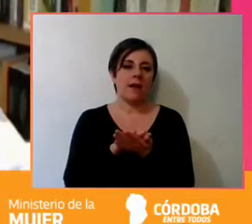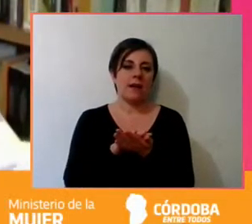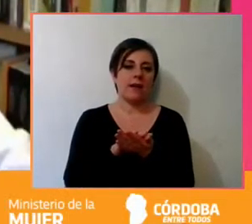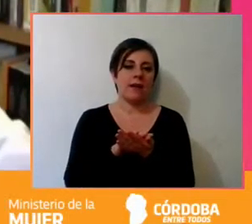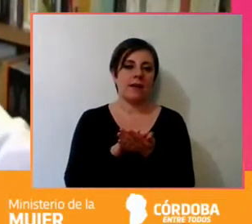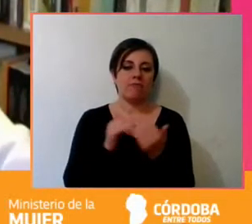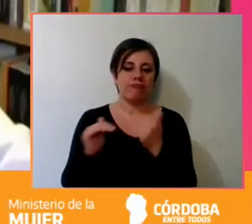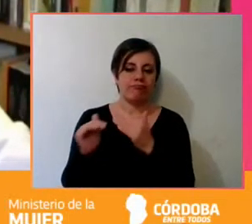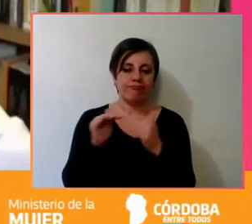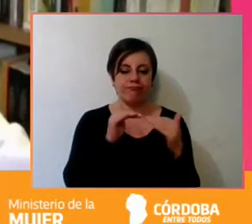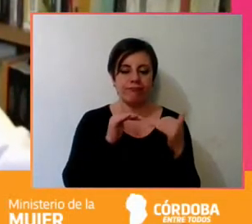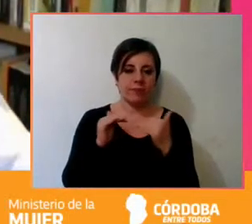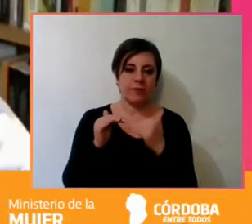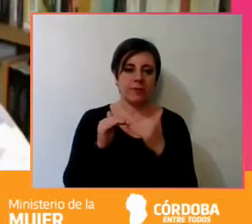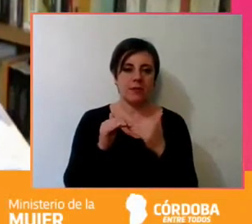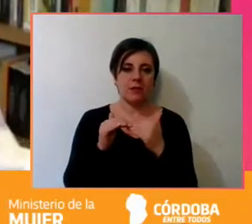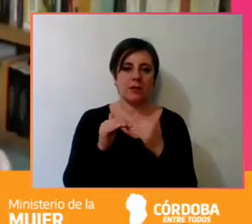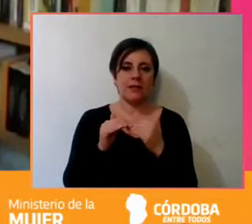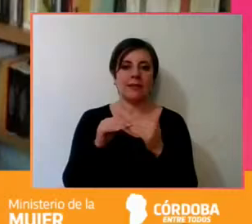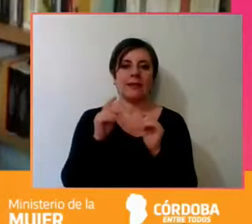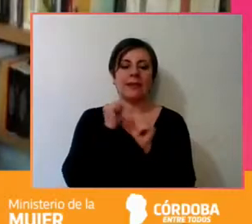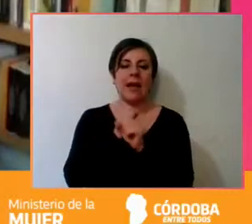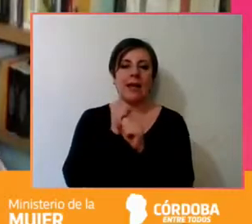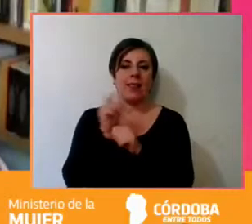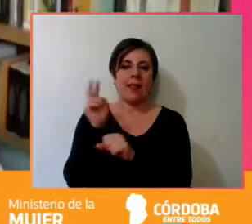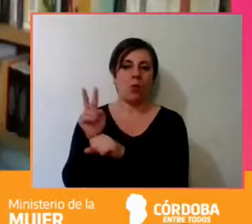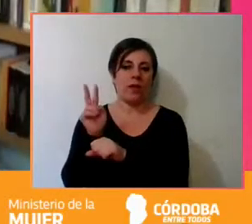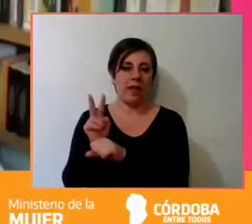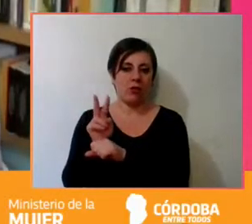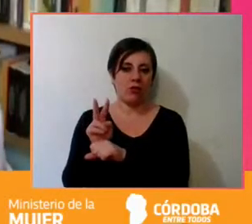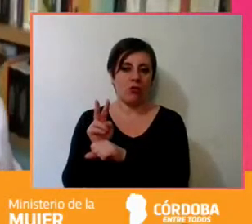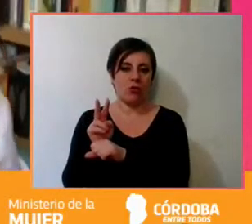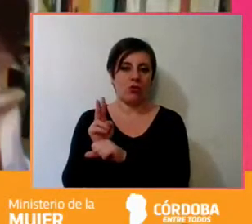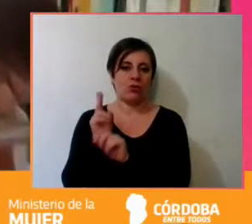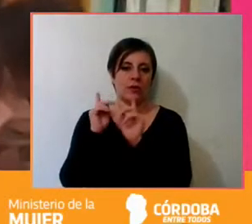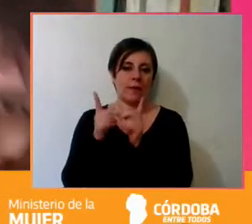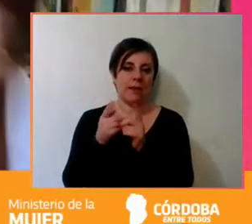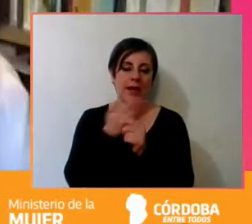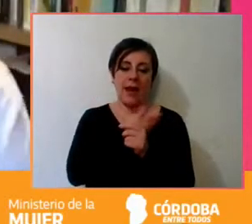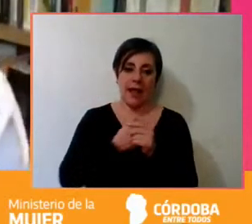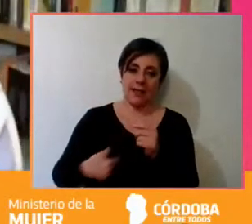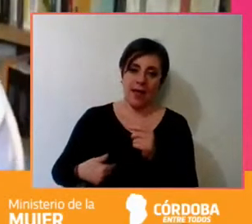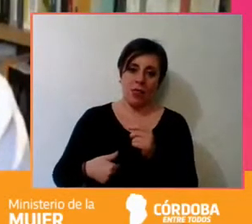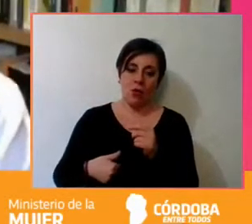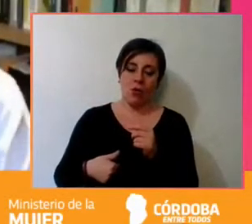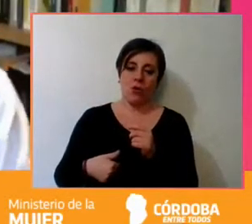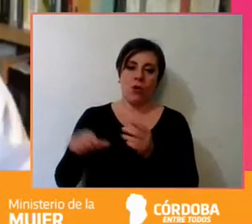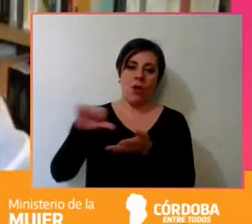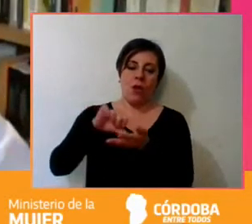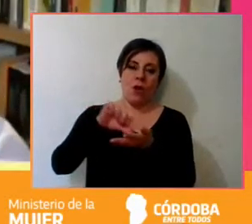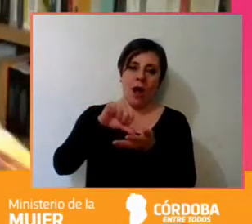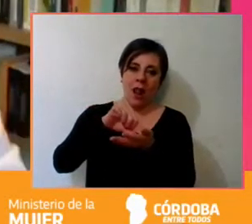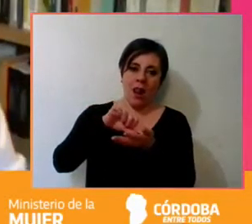común también tareas de cuidado, en donde además el Estado, el gobierno local,